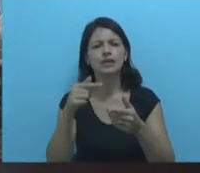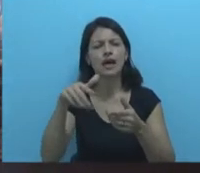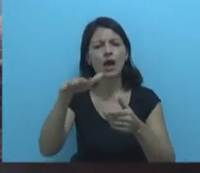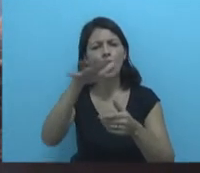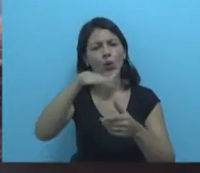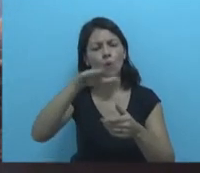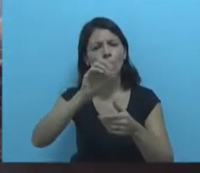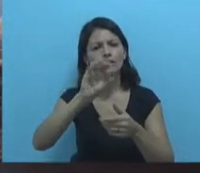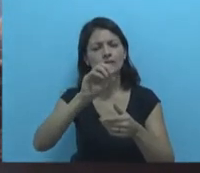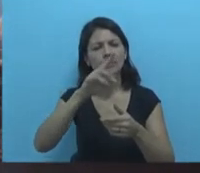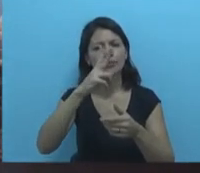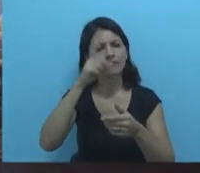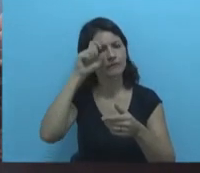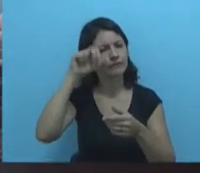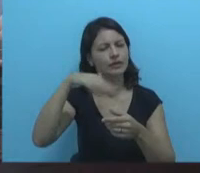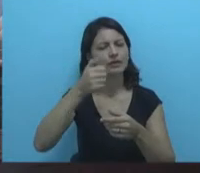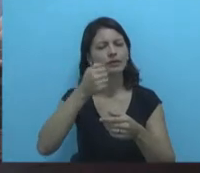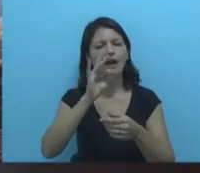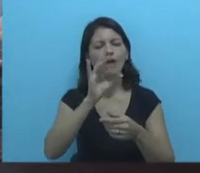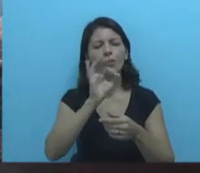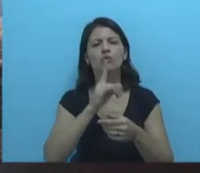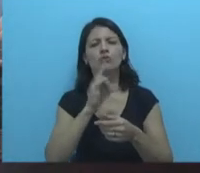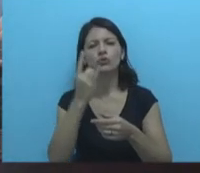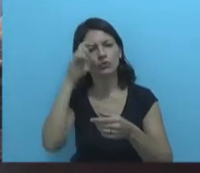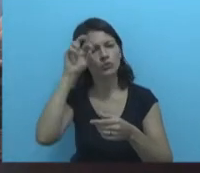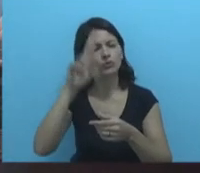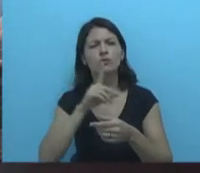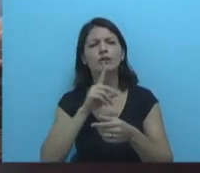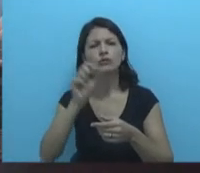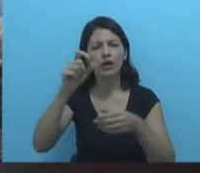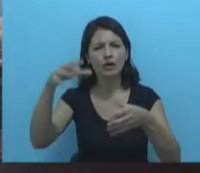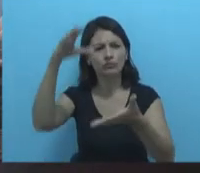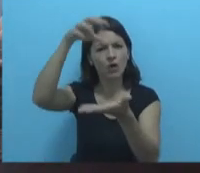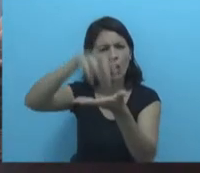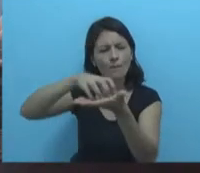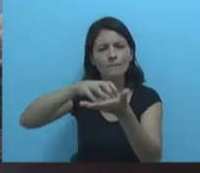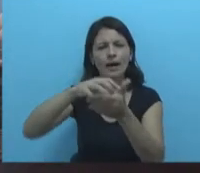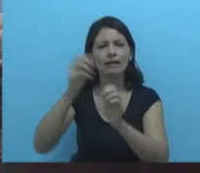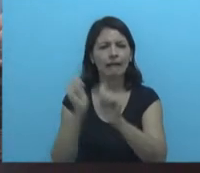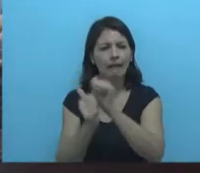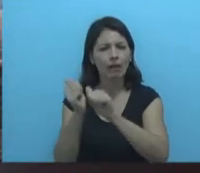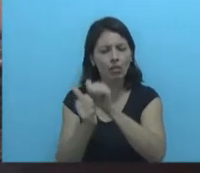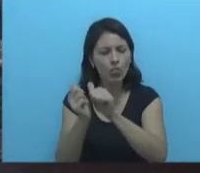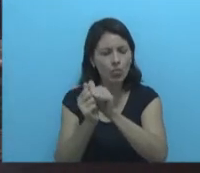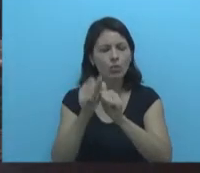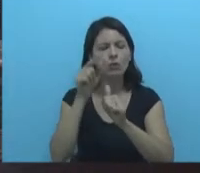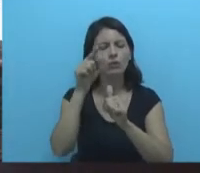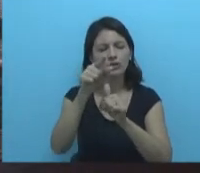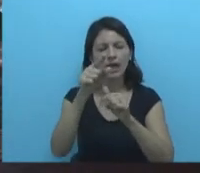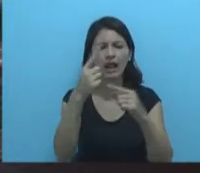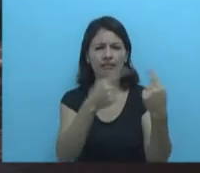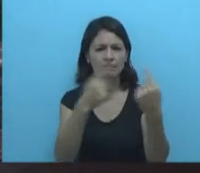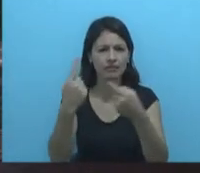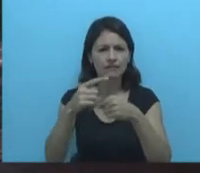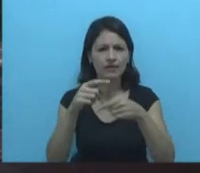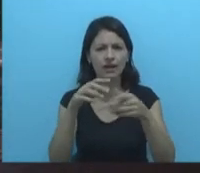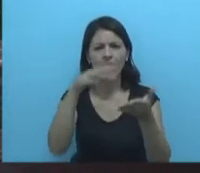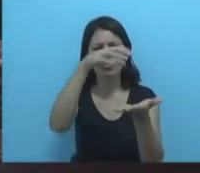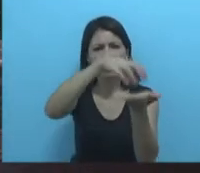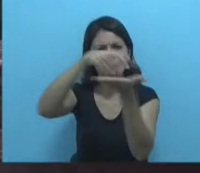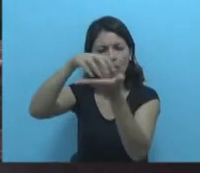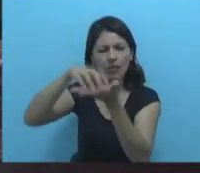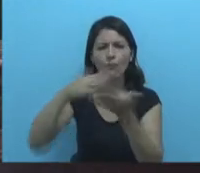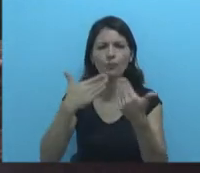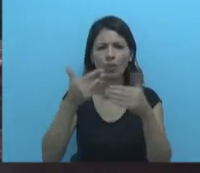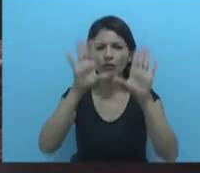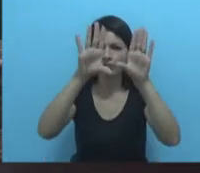expropiación el uso temporal de los inmuebles ubicados en el Parque Industrial La Victoria de la ciudad de Venado Tuerto, Departamento General López.